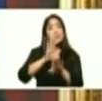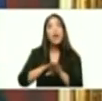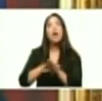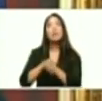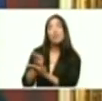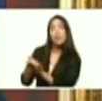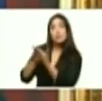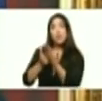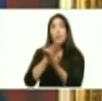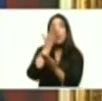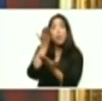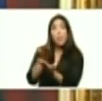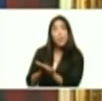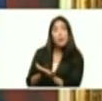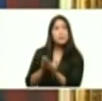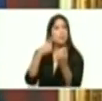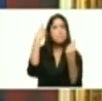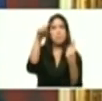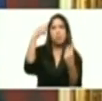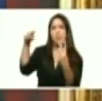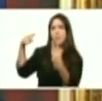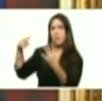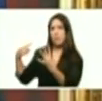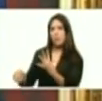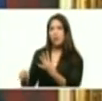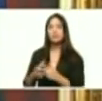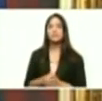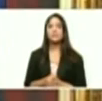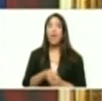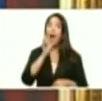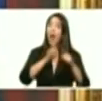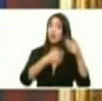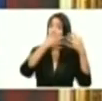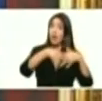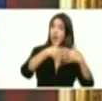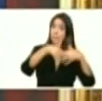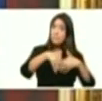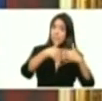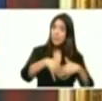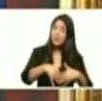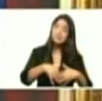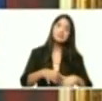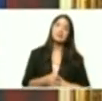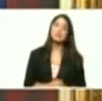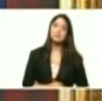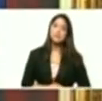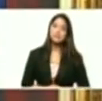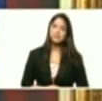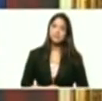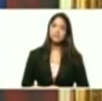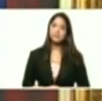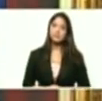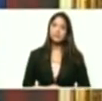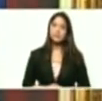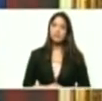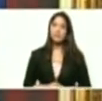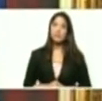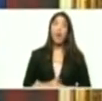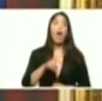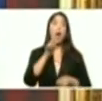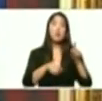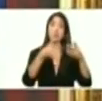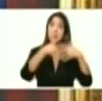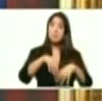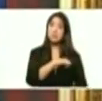propuestas de diversos signos, de sectores empresariales, de diversos sectores, de carácter privado,